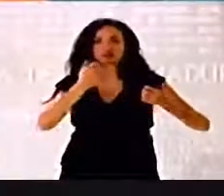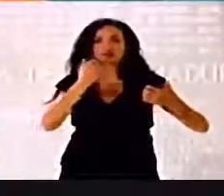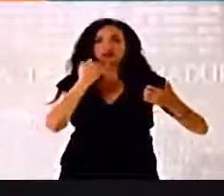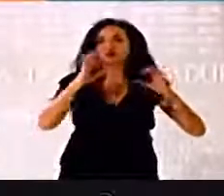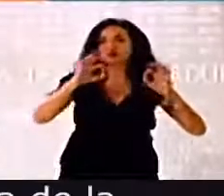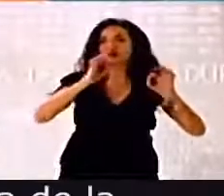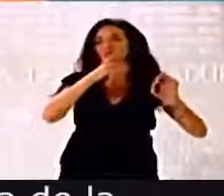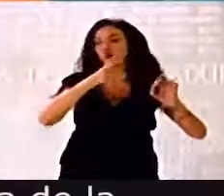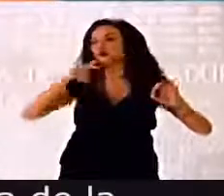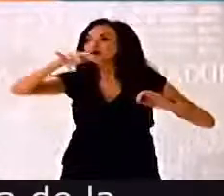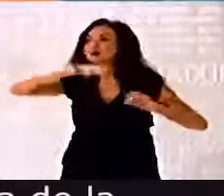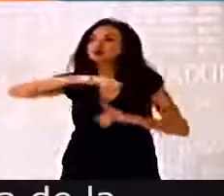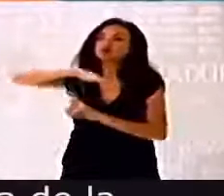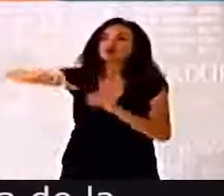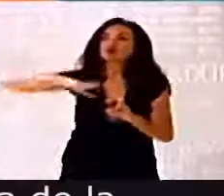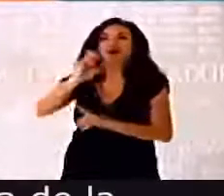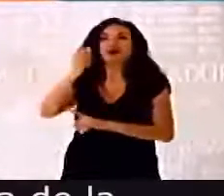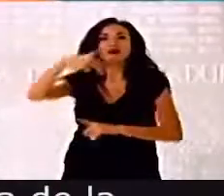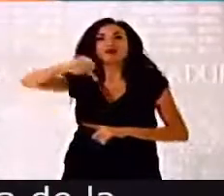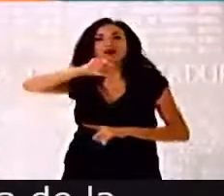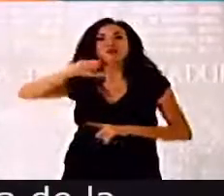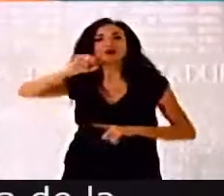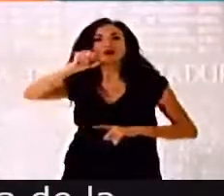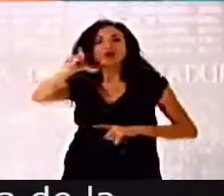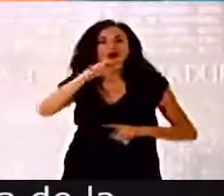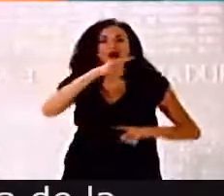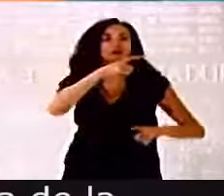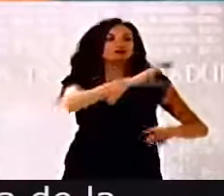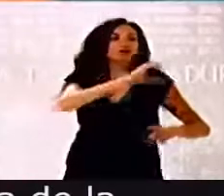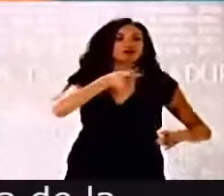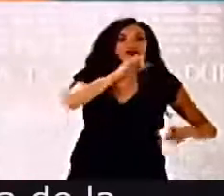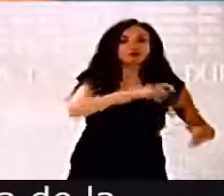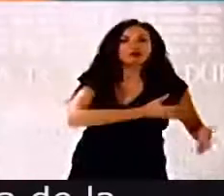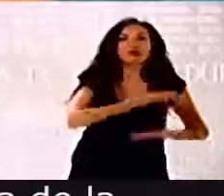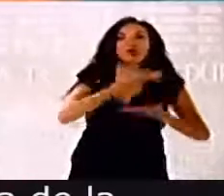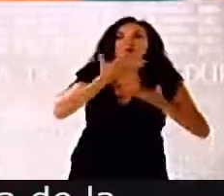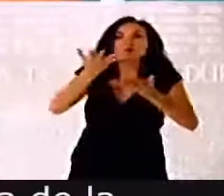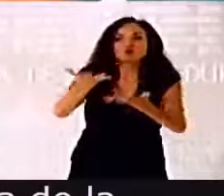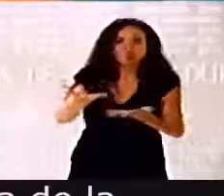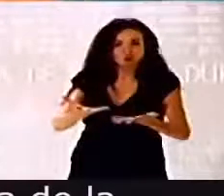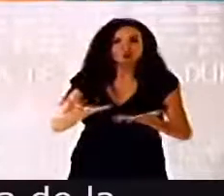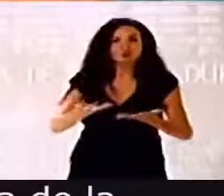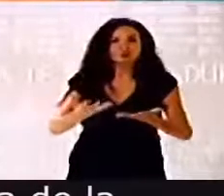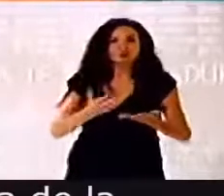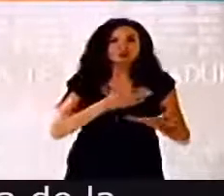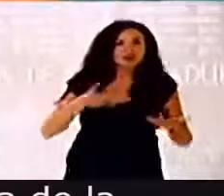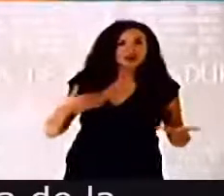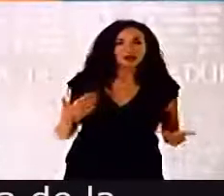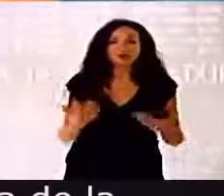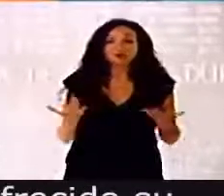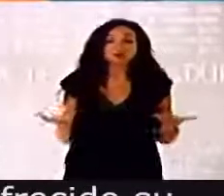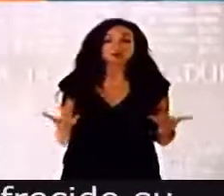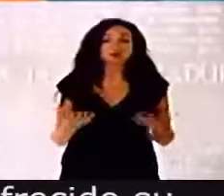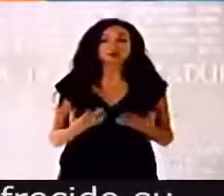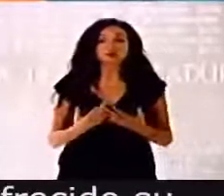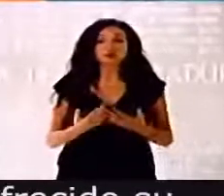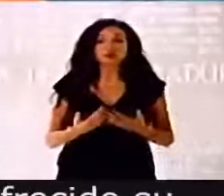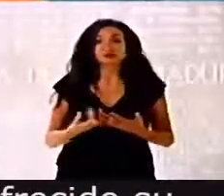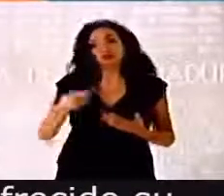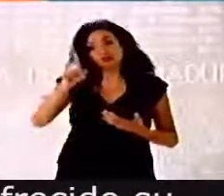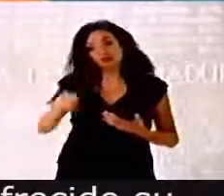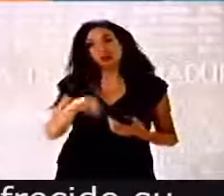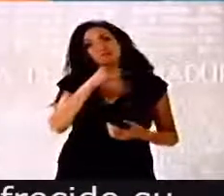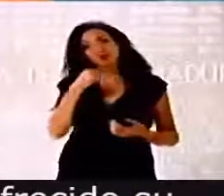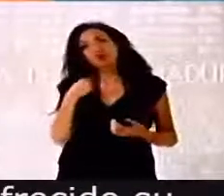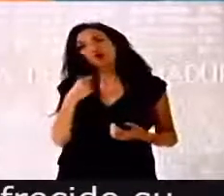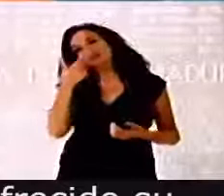entorno de Cañaveral. Cáceres también ha ofrecido su término municipal, Cáceres capital, y lógicamente pues la capital pacense también